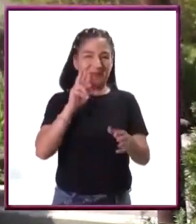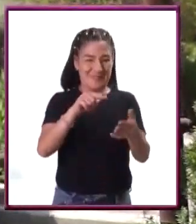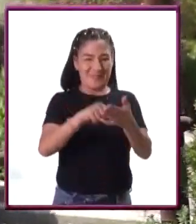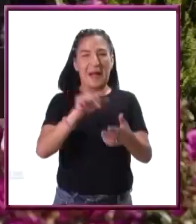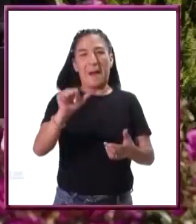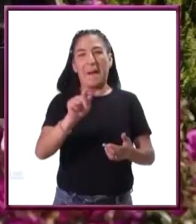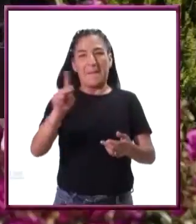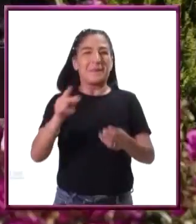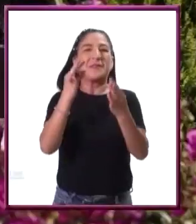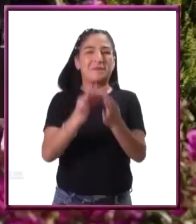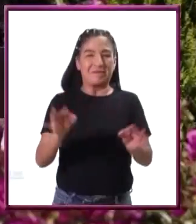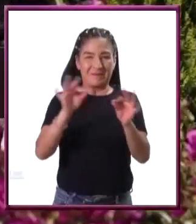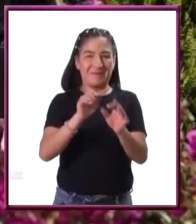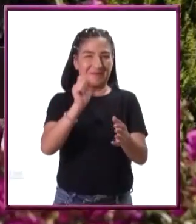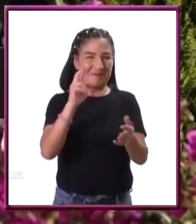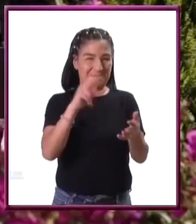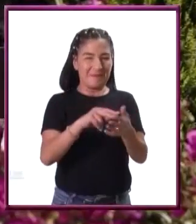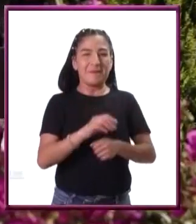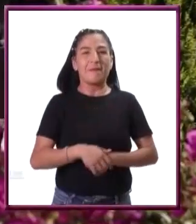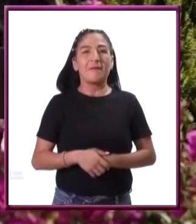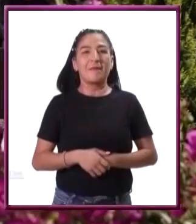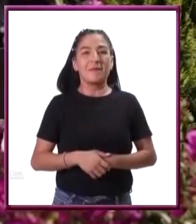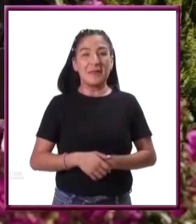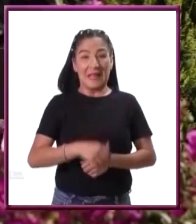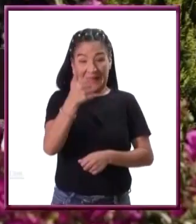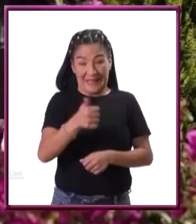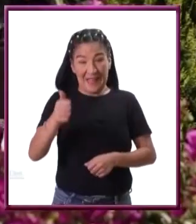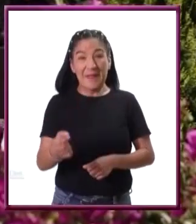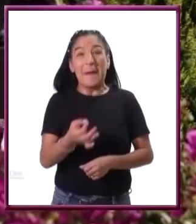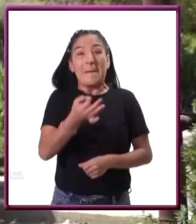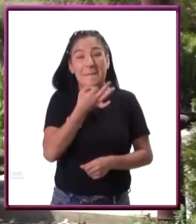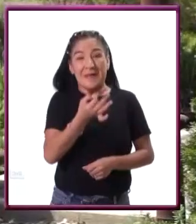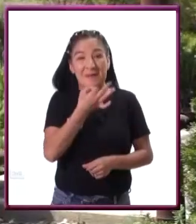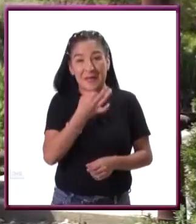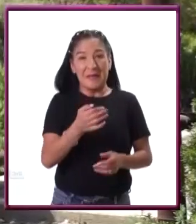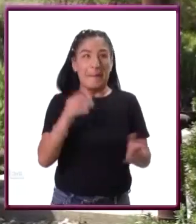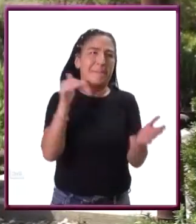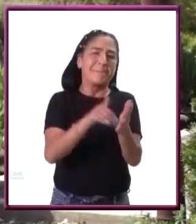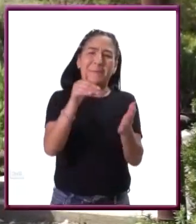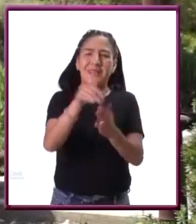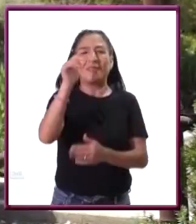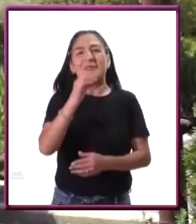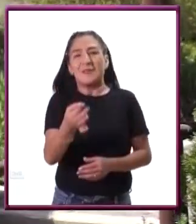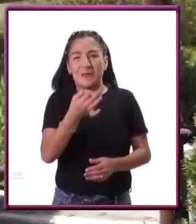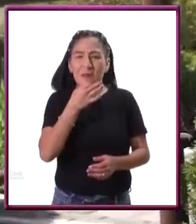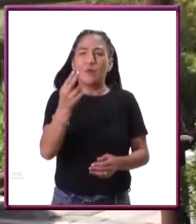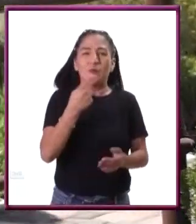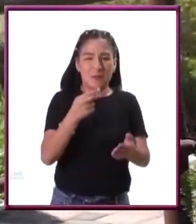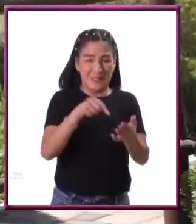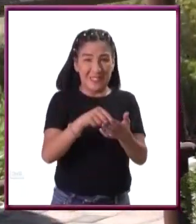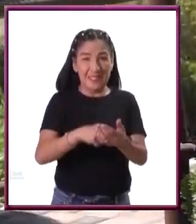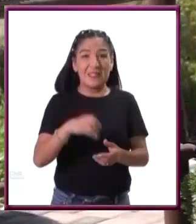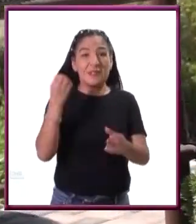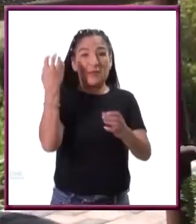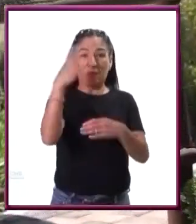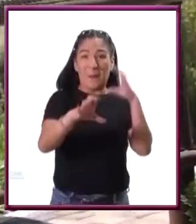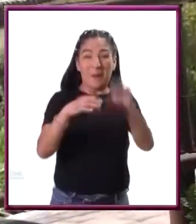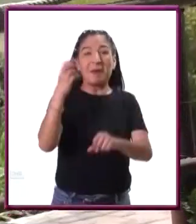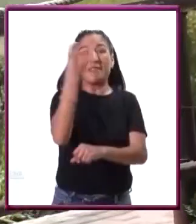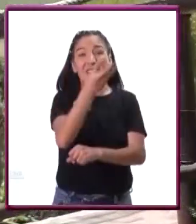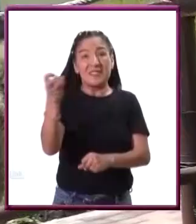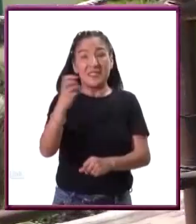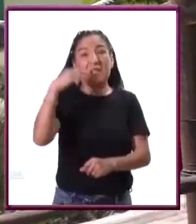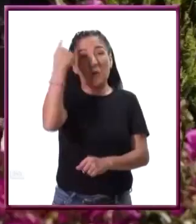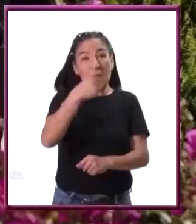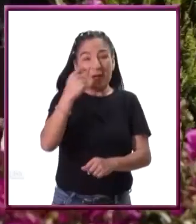video. Cada minuto sus usuarios, millones de usuarios, suben un promedio de 300 horas de video. Y solo en